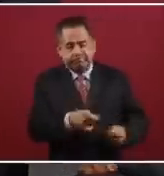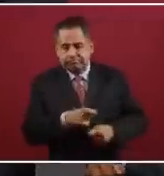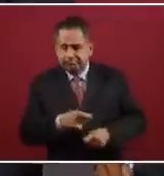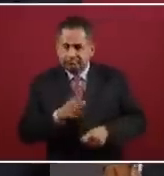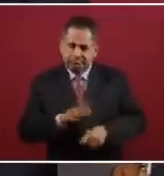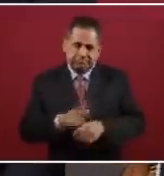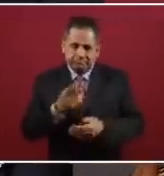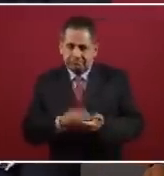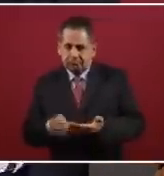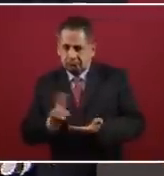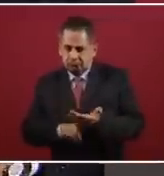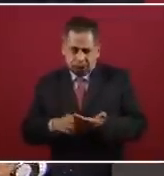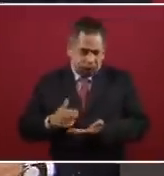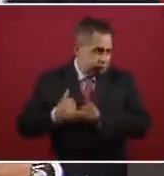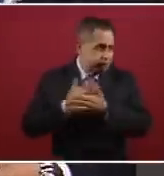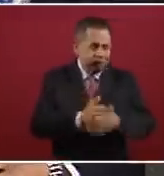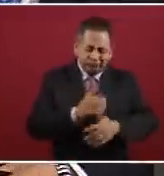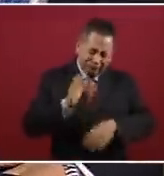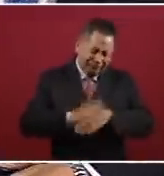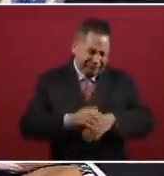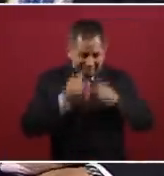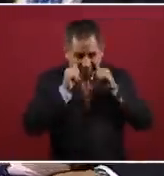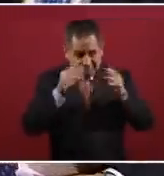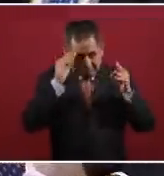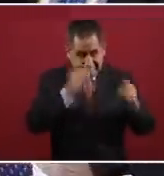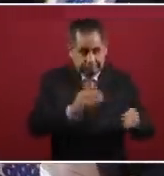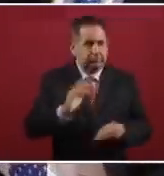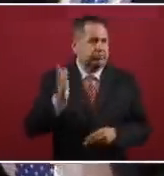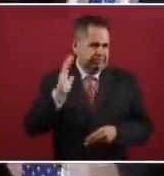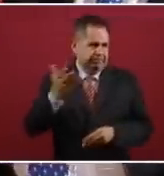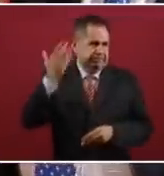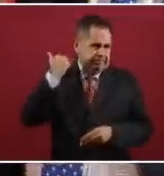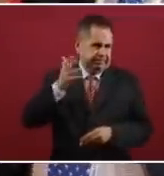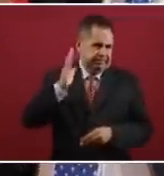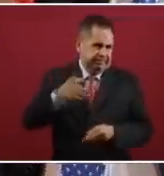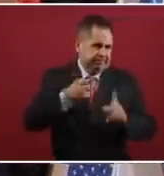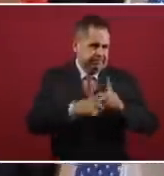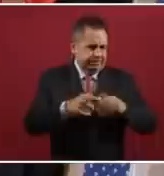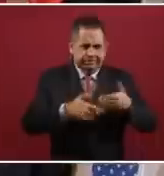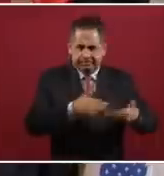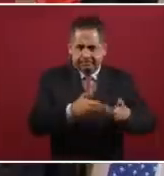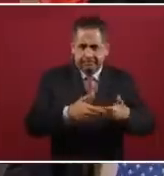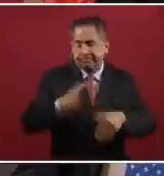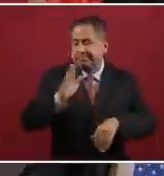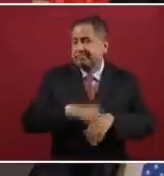reforzar, porque ya estamos trabajando, pero vamos a